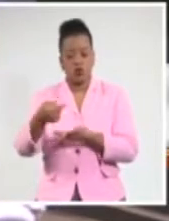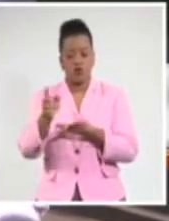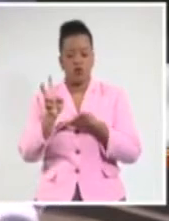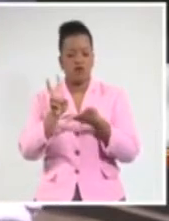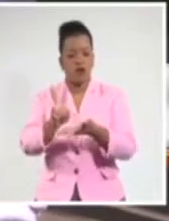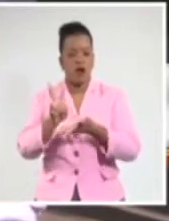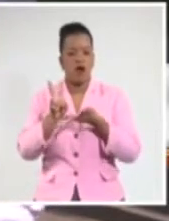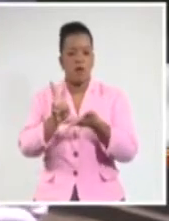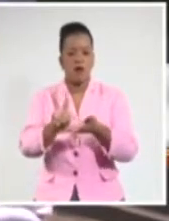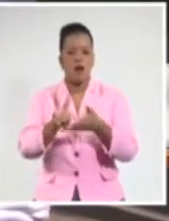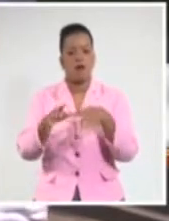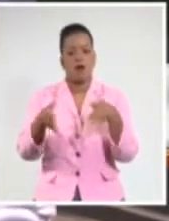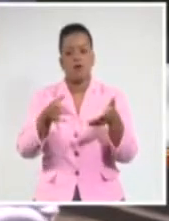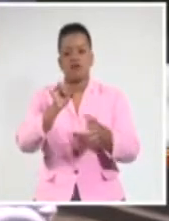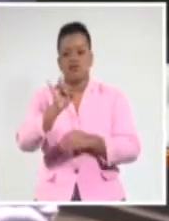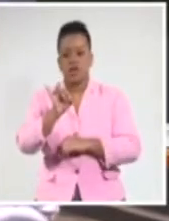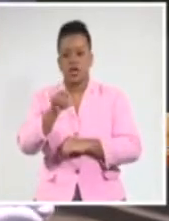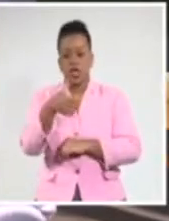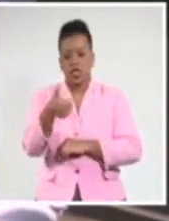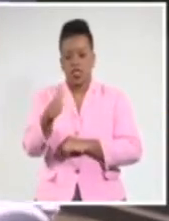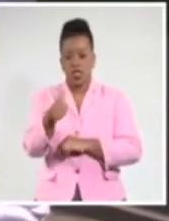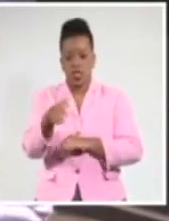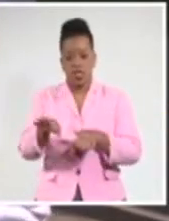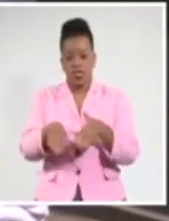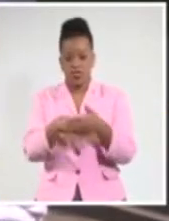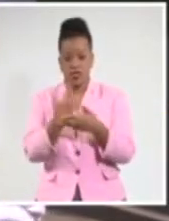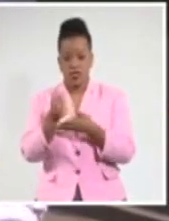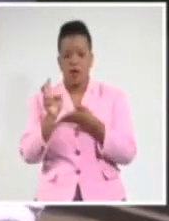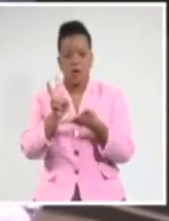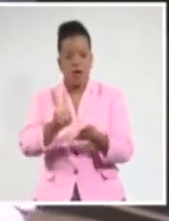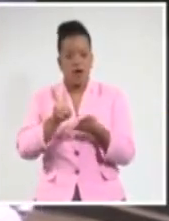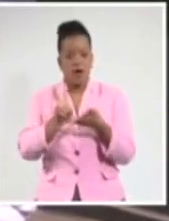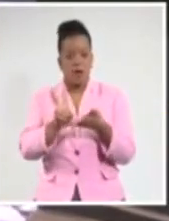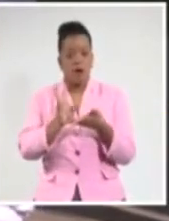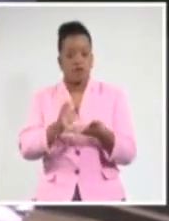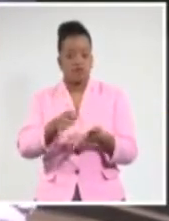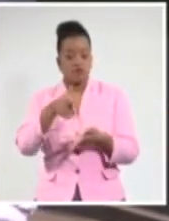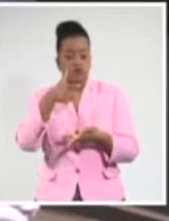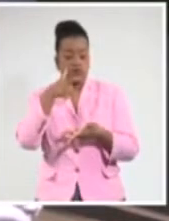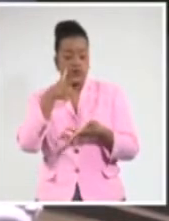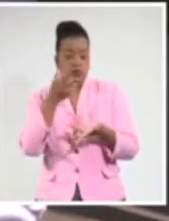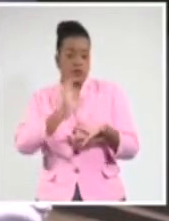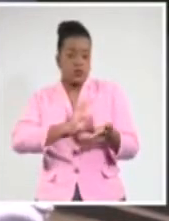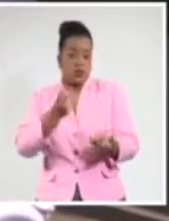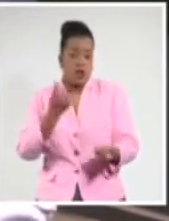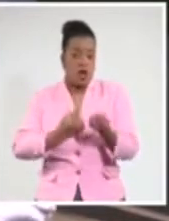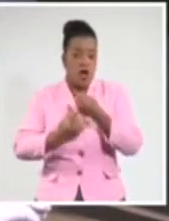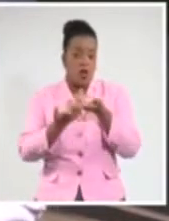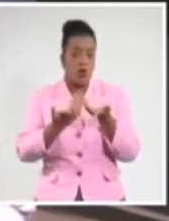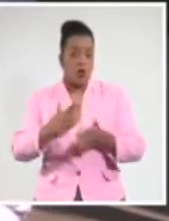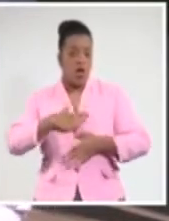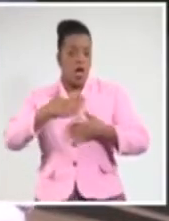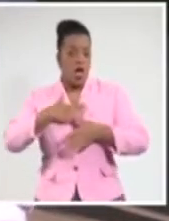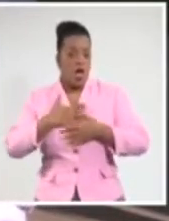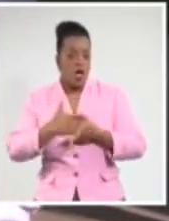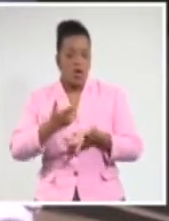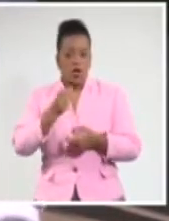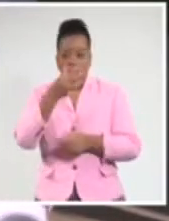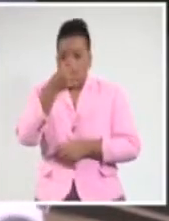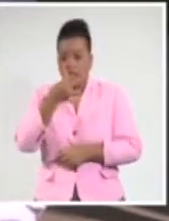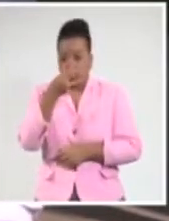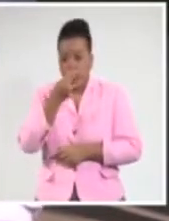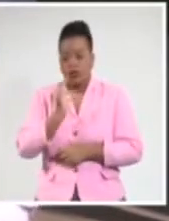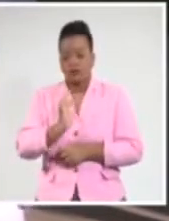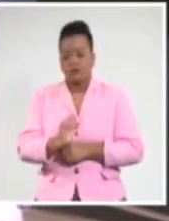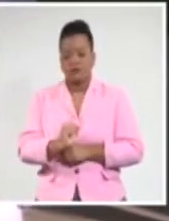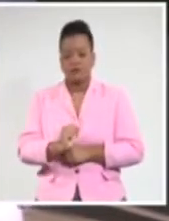alrededor de entre 7 y 10 días, con la vigilancia estricta de alguna sintomatología respiratoria, vigilando pacientes